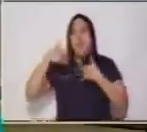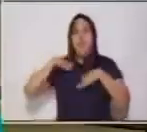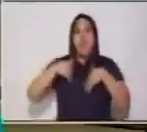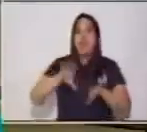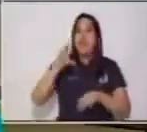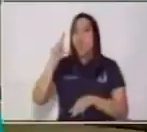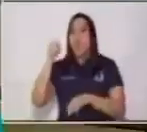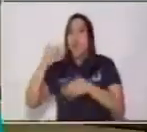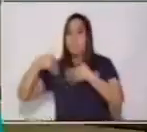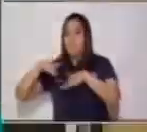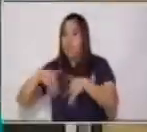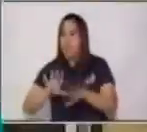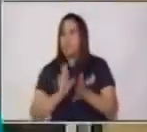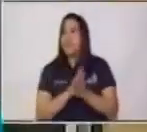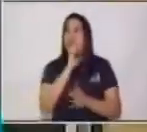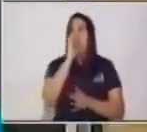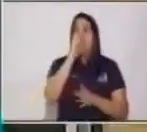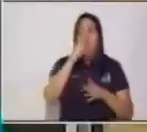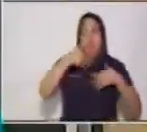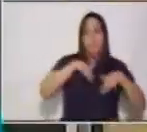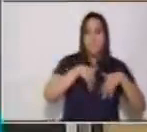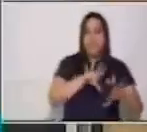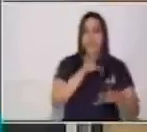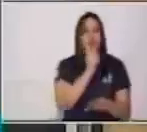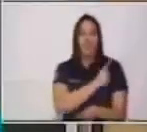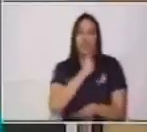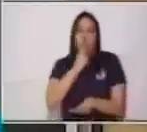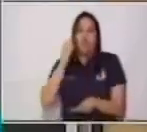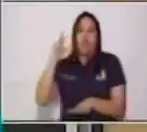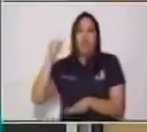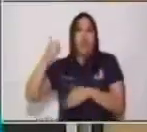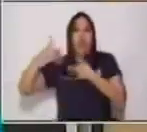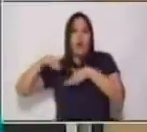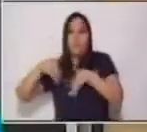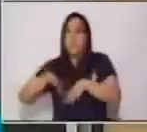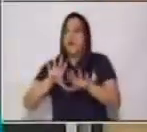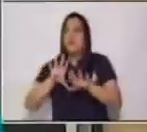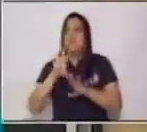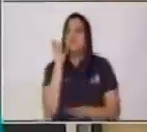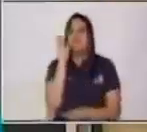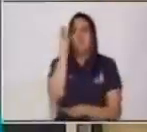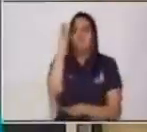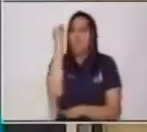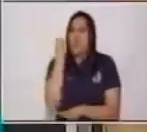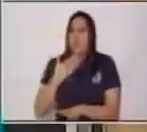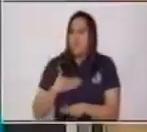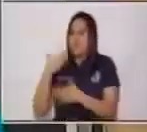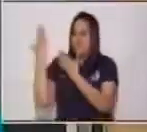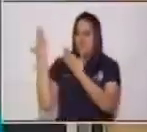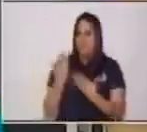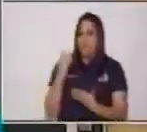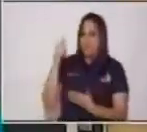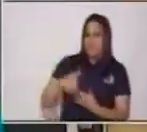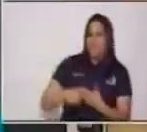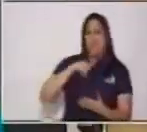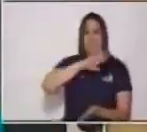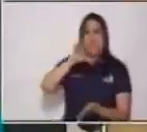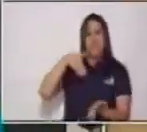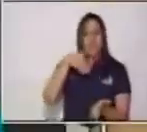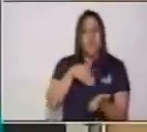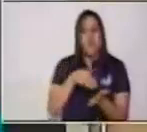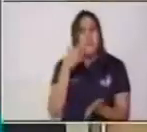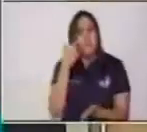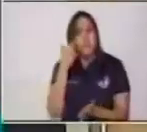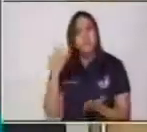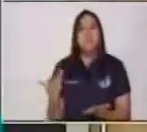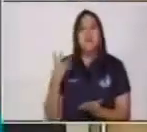la mar. El mar, solo la mar. ¿Por qué me trajiste, Padre, a la ciudad? ¿Por